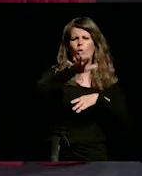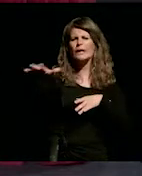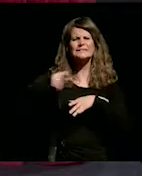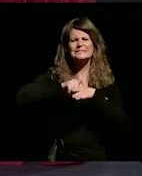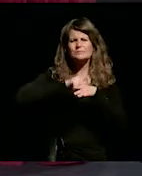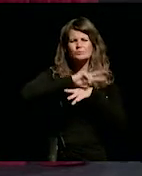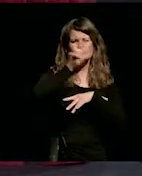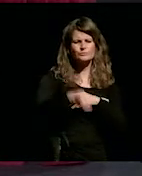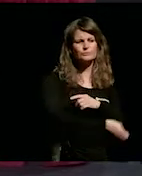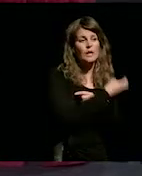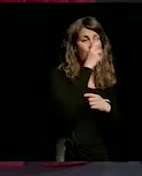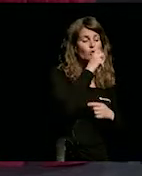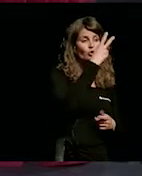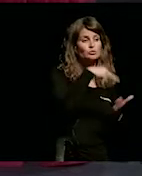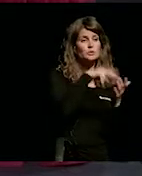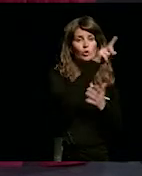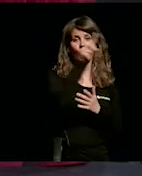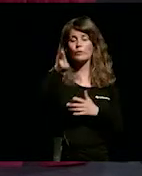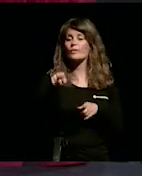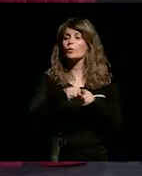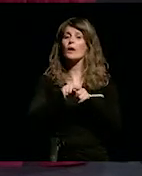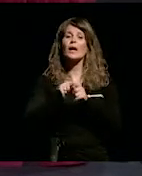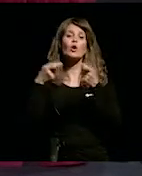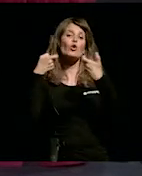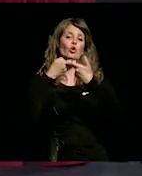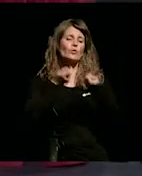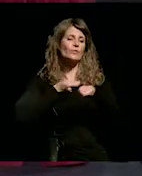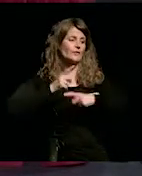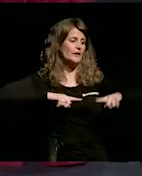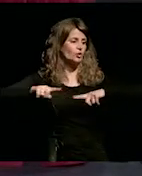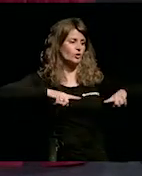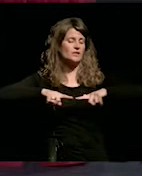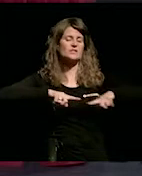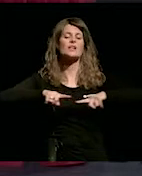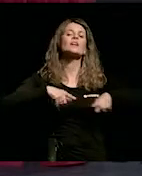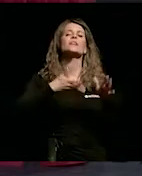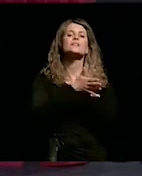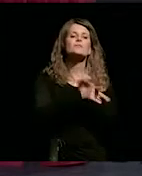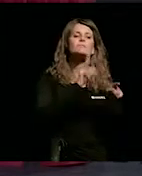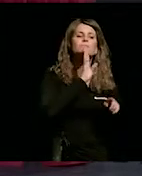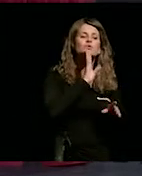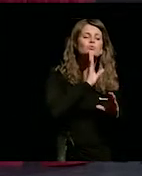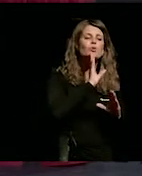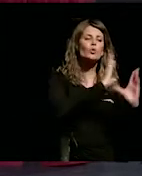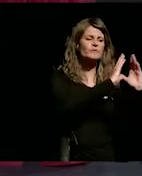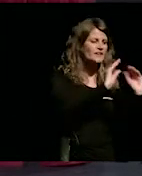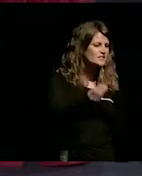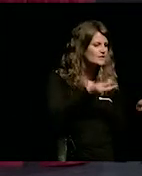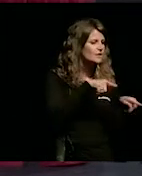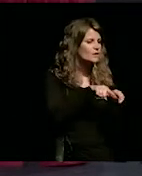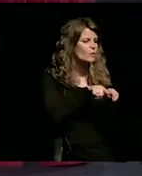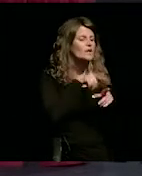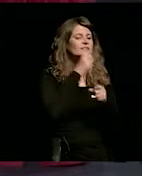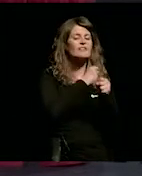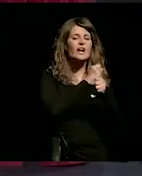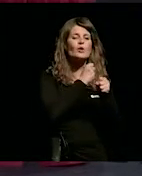año 2011, los codirectores de Extraordinary Bodies, Billy Alwyn de CircVue y Claire Hodgson de Diverse City, trabajaron con